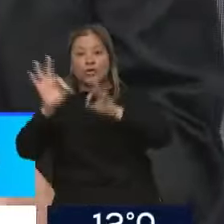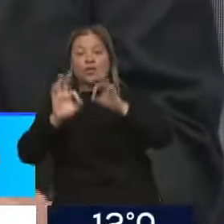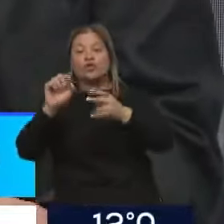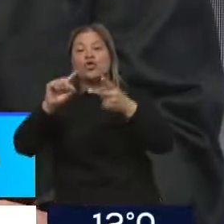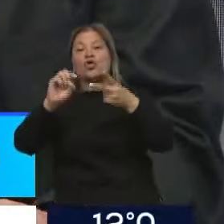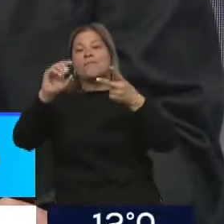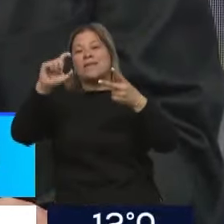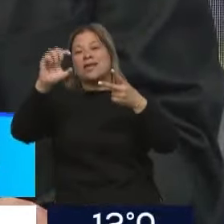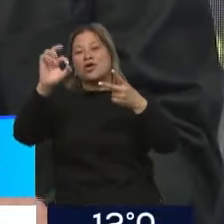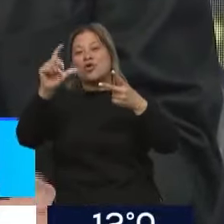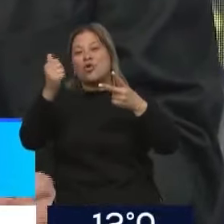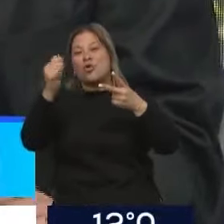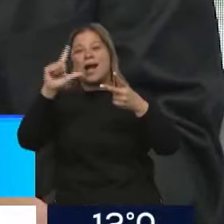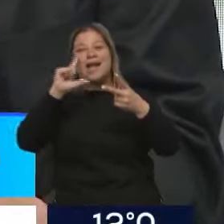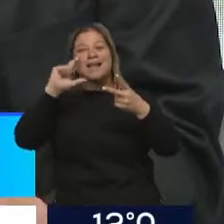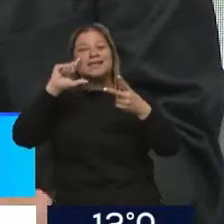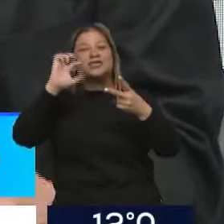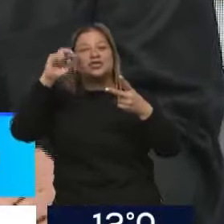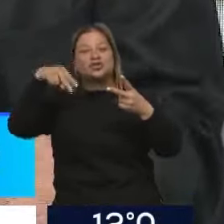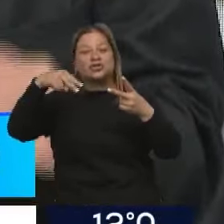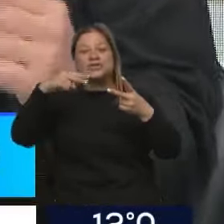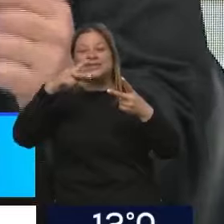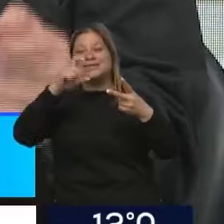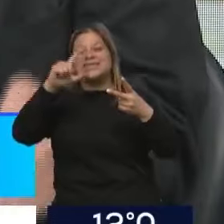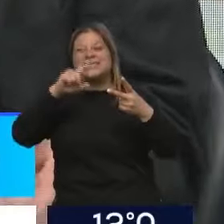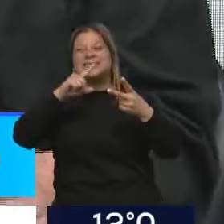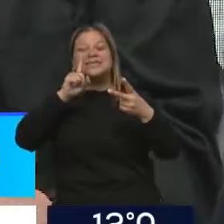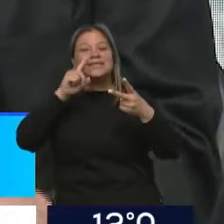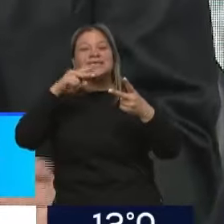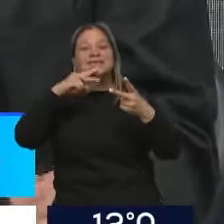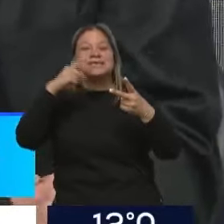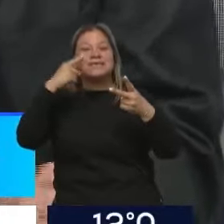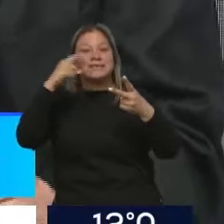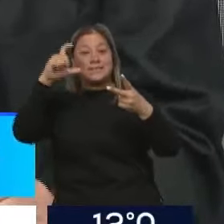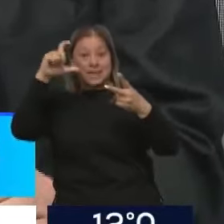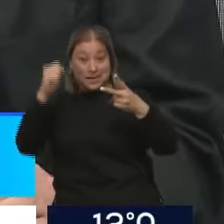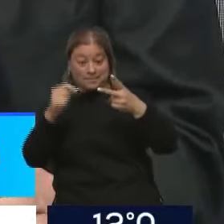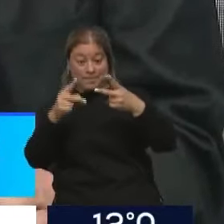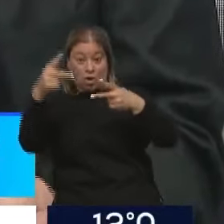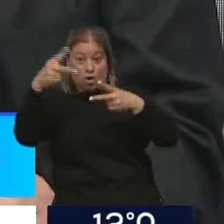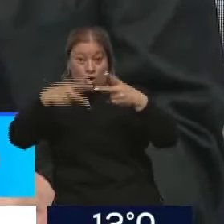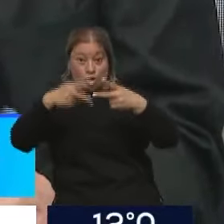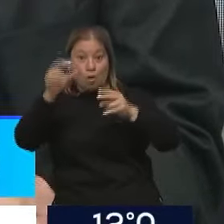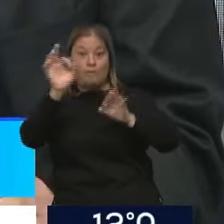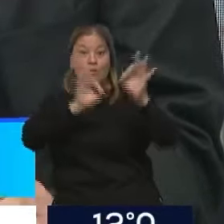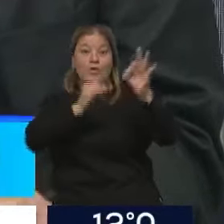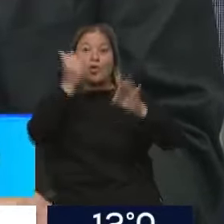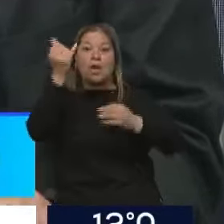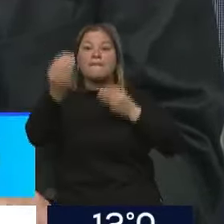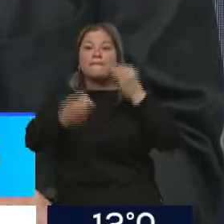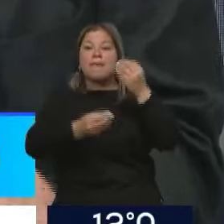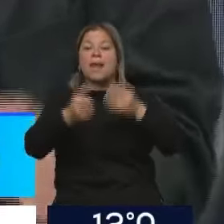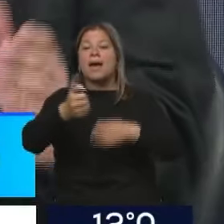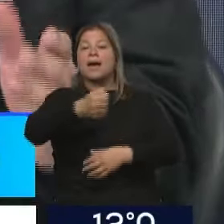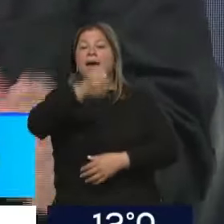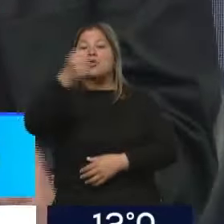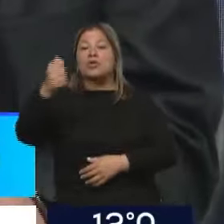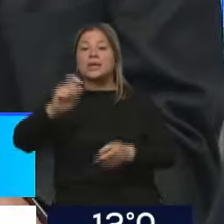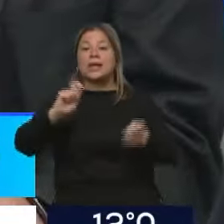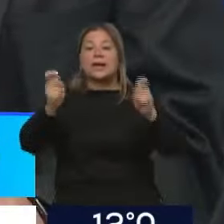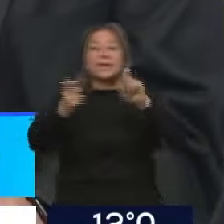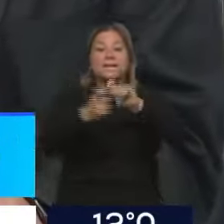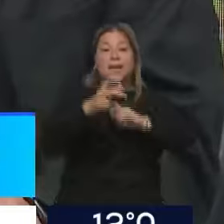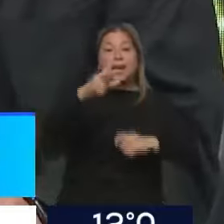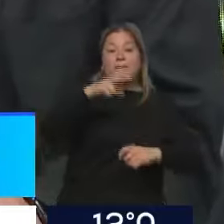tiene a la izquierda y también al kirchnerismo, que se han opuesto. La medida o las discusiones continúan la semana que viene, el martes. Y esto